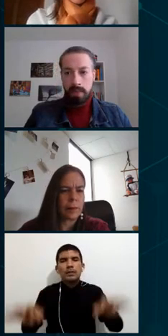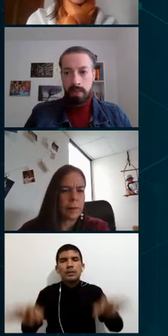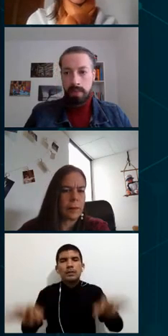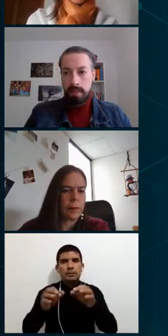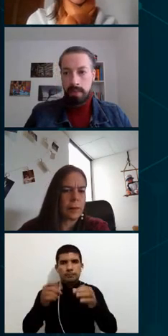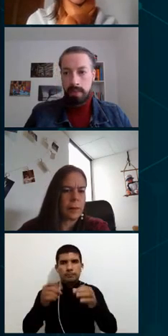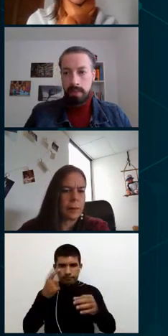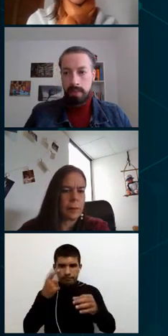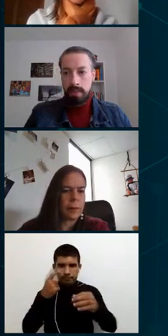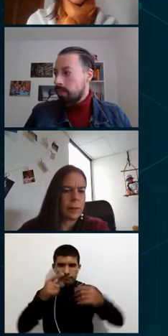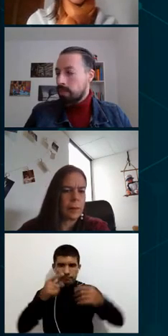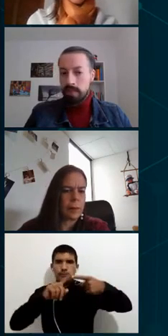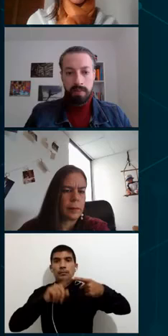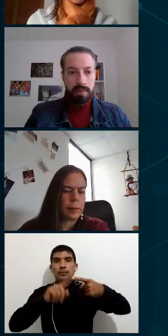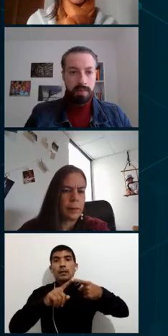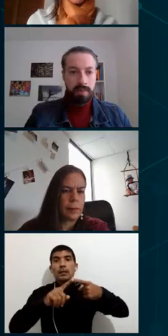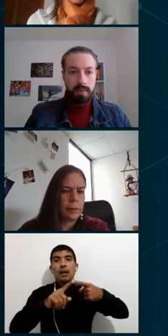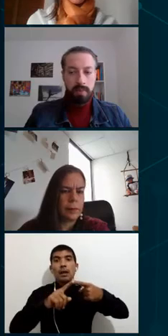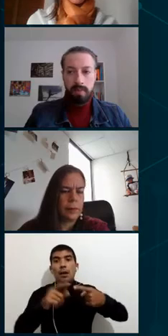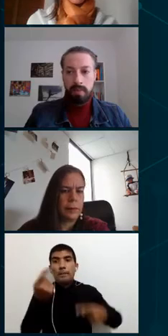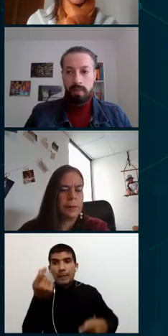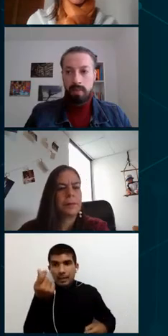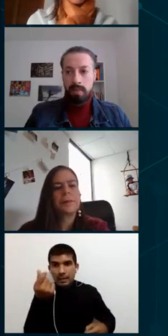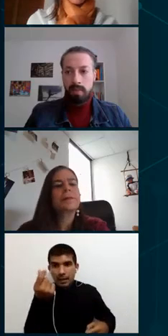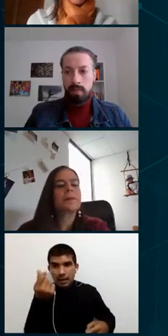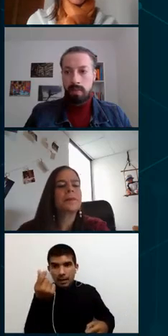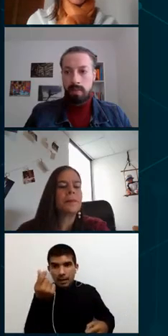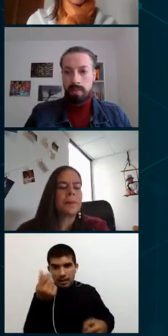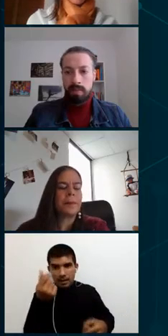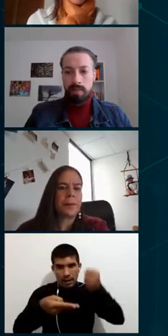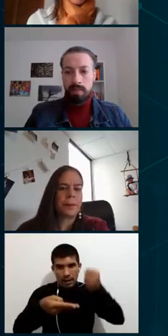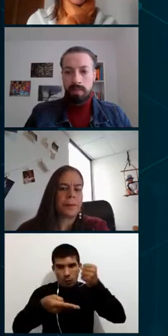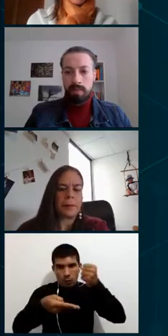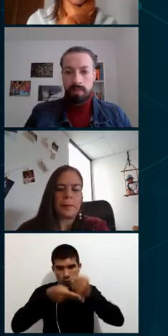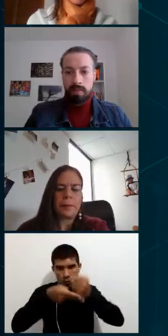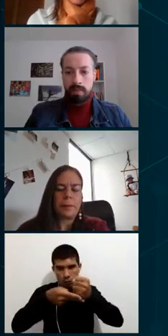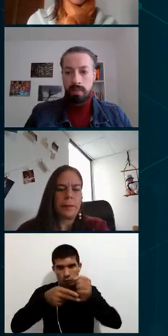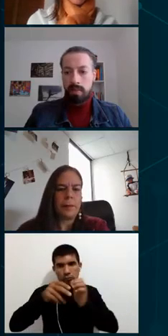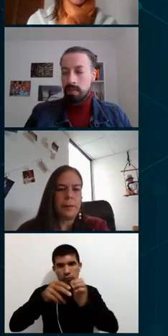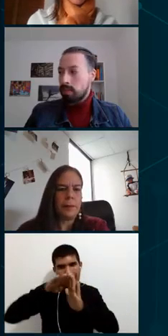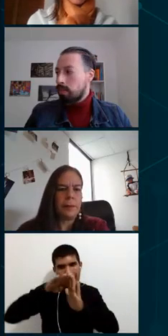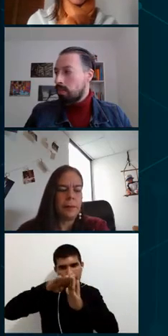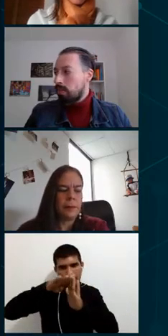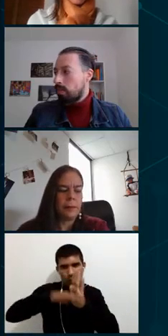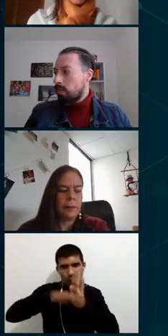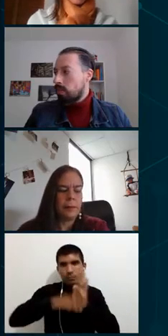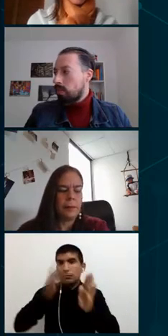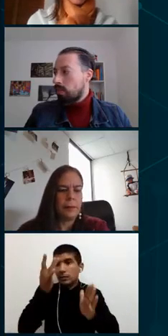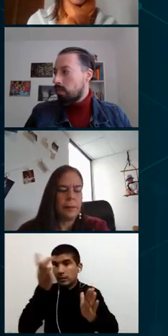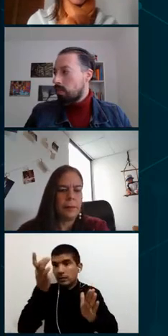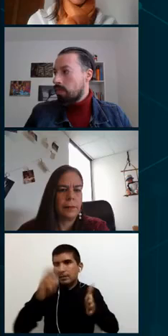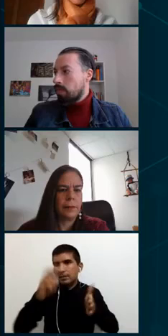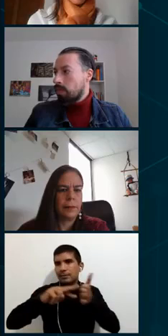que necesitamos probar rápido, si tiene efectividad, entonces que sea